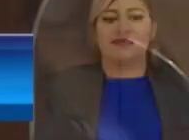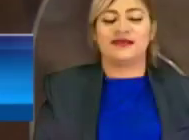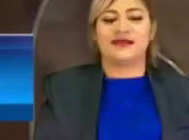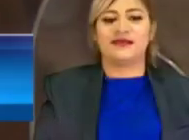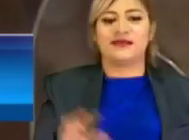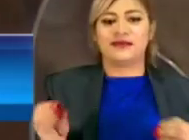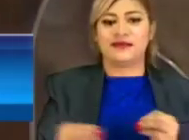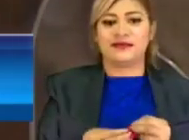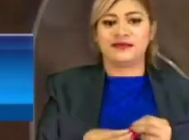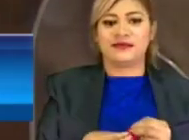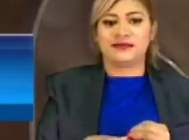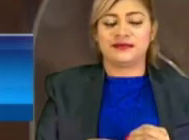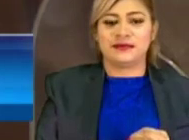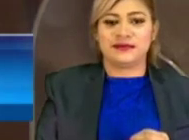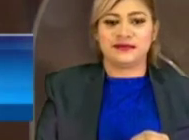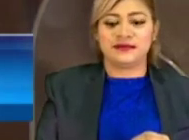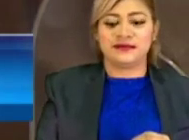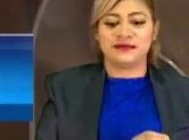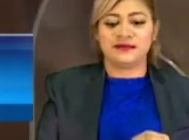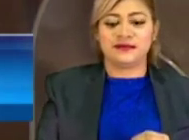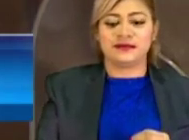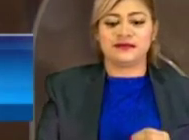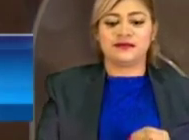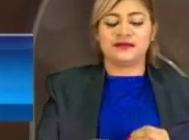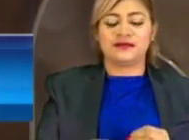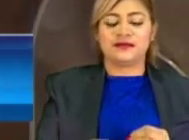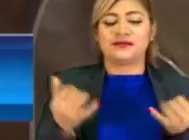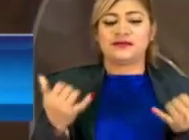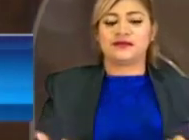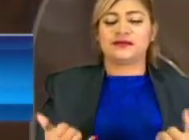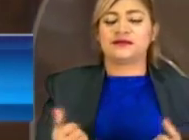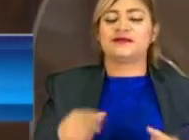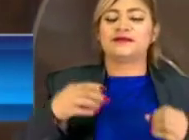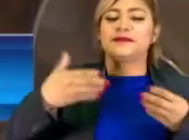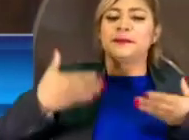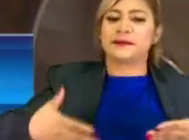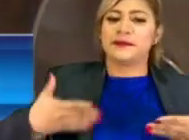complejo que haya enfrentado nuestra nación.